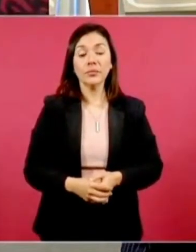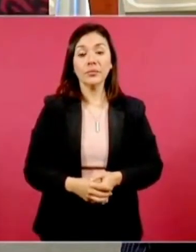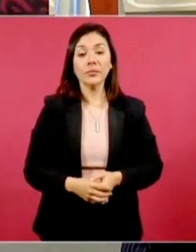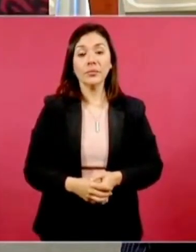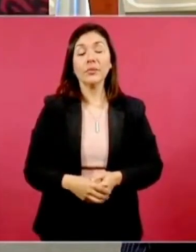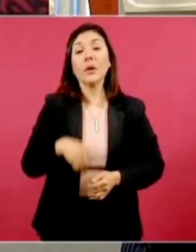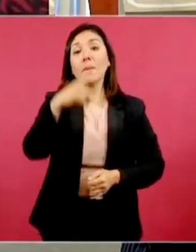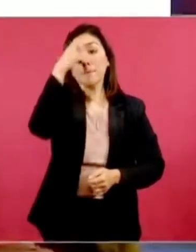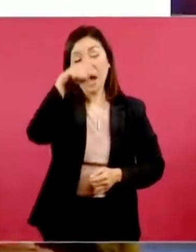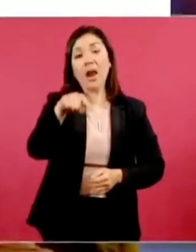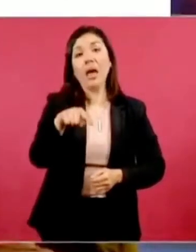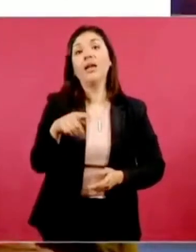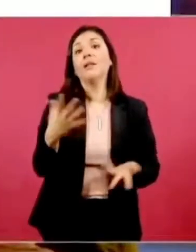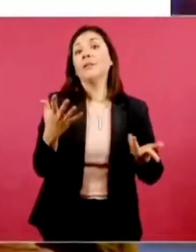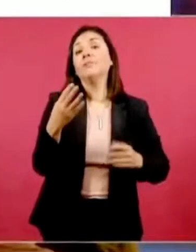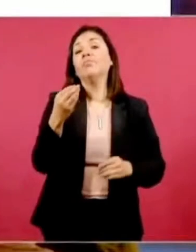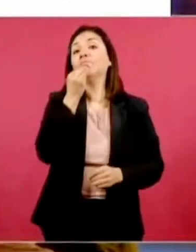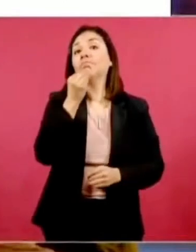a una petición